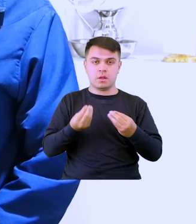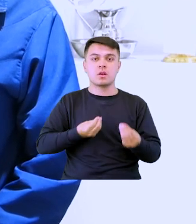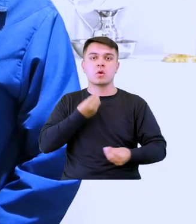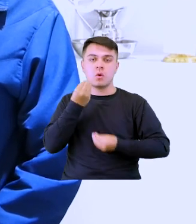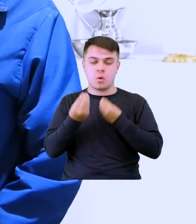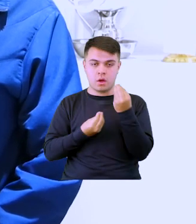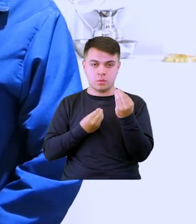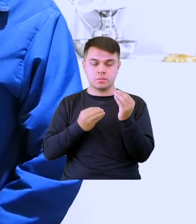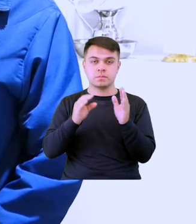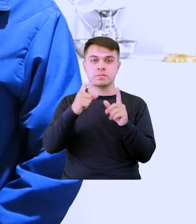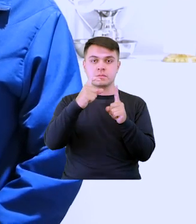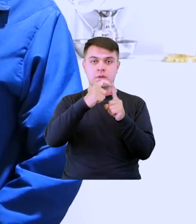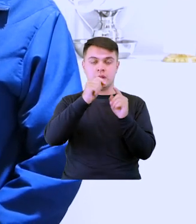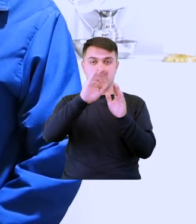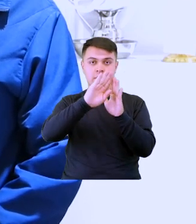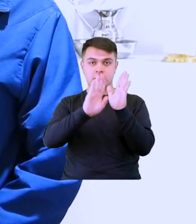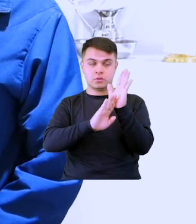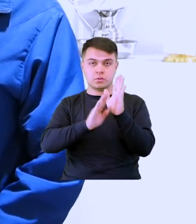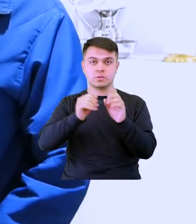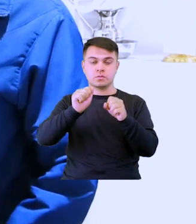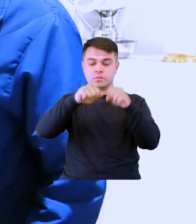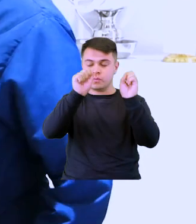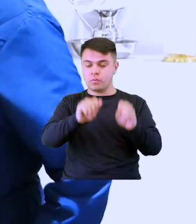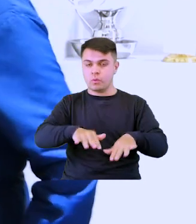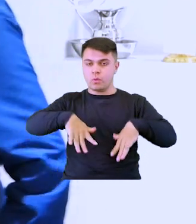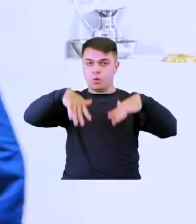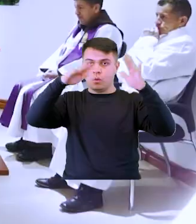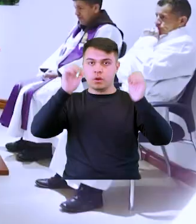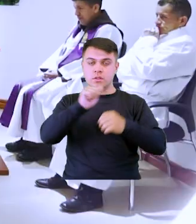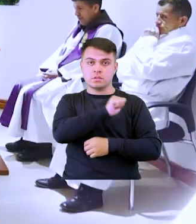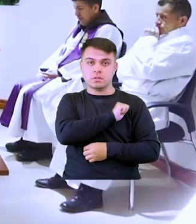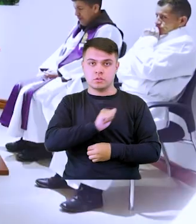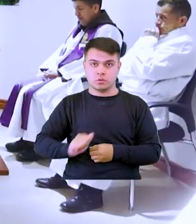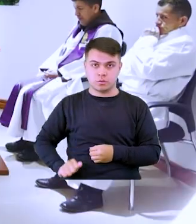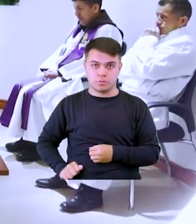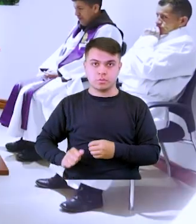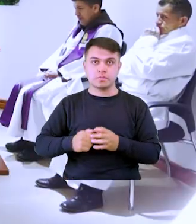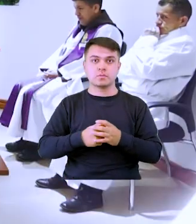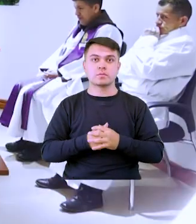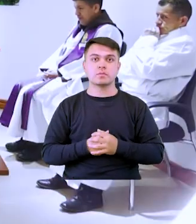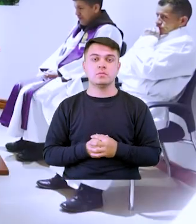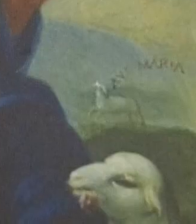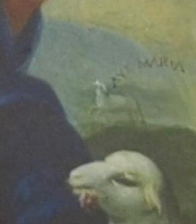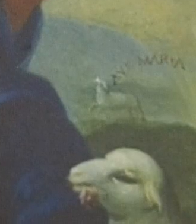Señor. Palabra de Dios. Te alabamos, Señor.